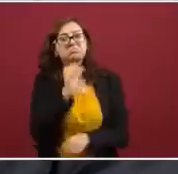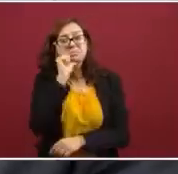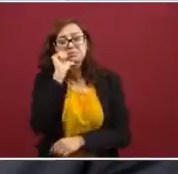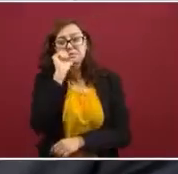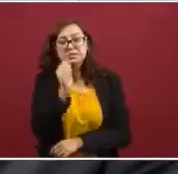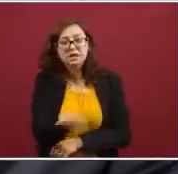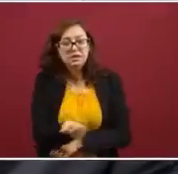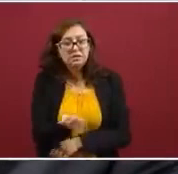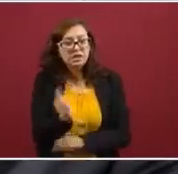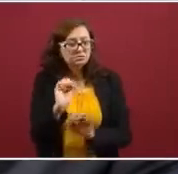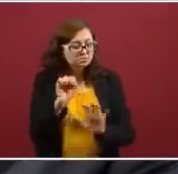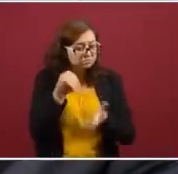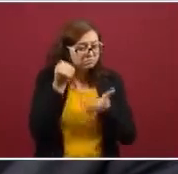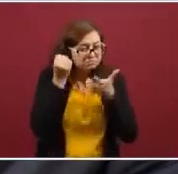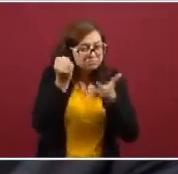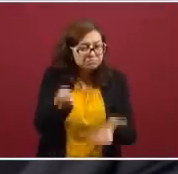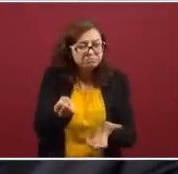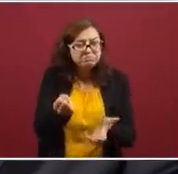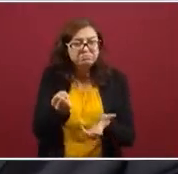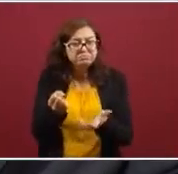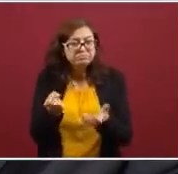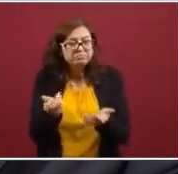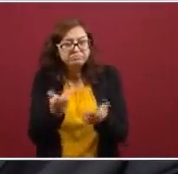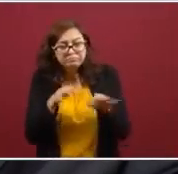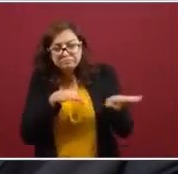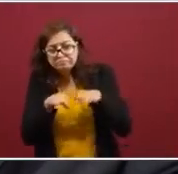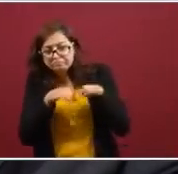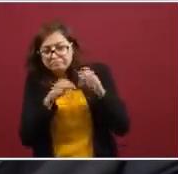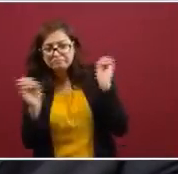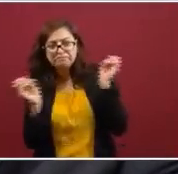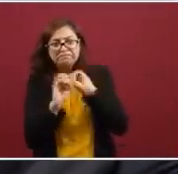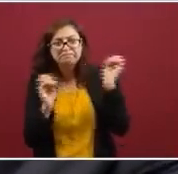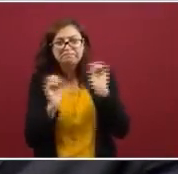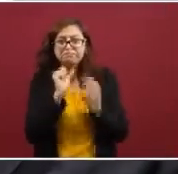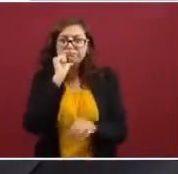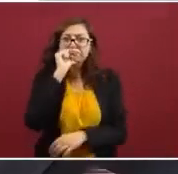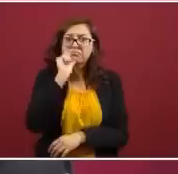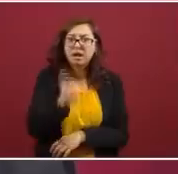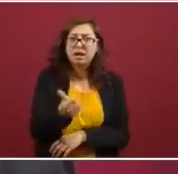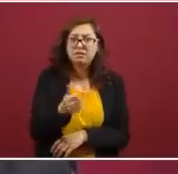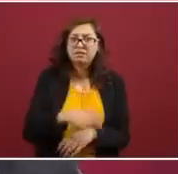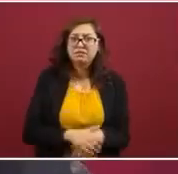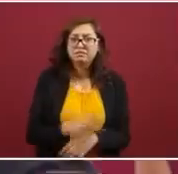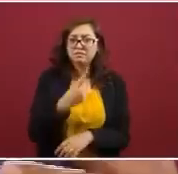no ha habido inversión y no hay producción. Pero como